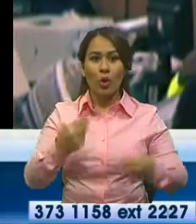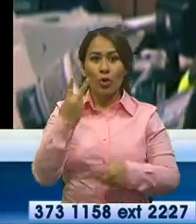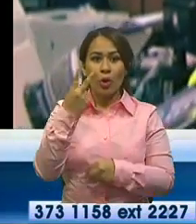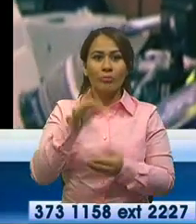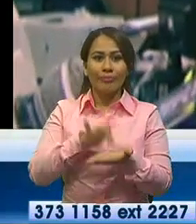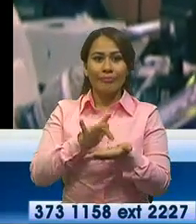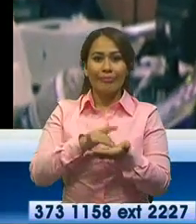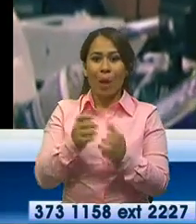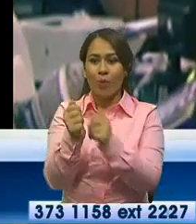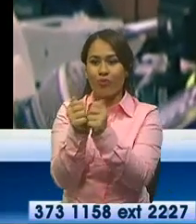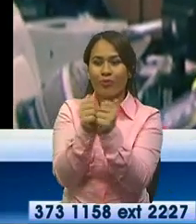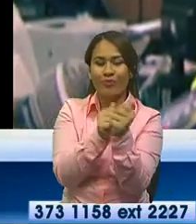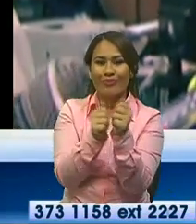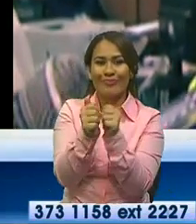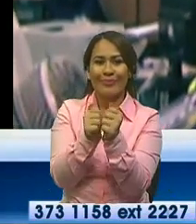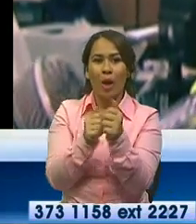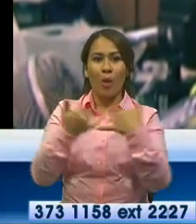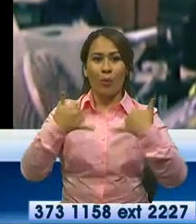PlayStation,